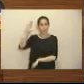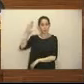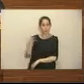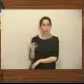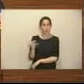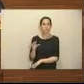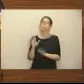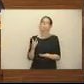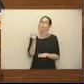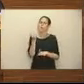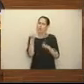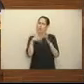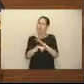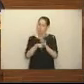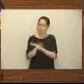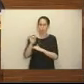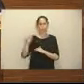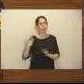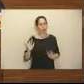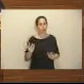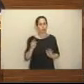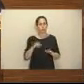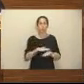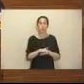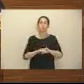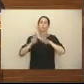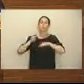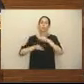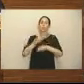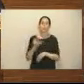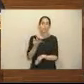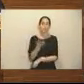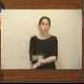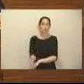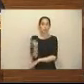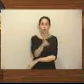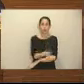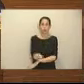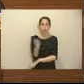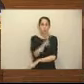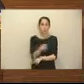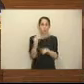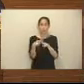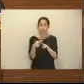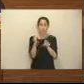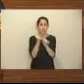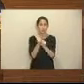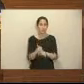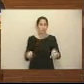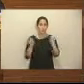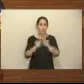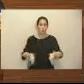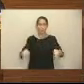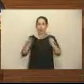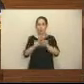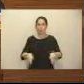de recursos. Pero su Gobierno se ha limitado a repetir prácticamente las mismas políticas de empleo basadas